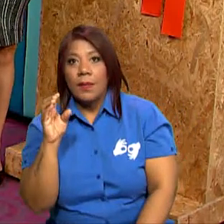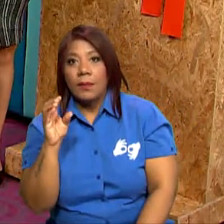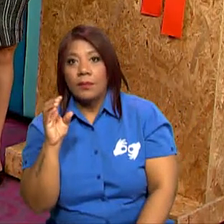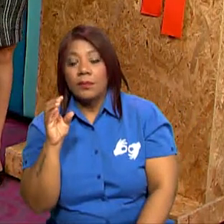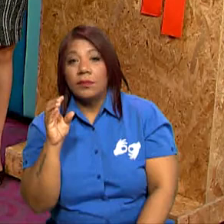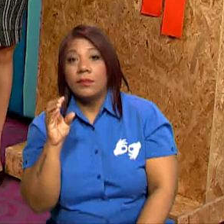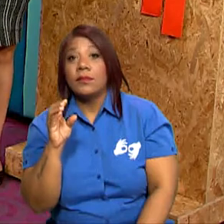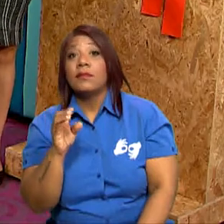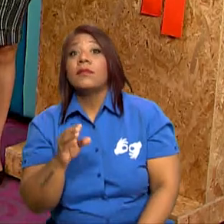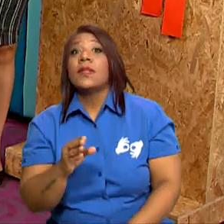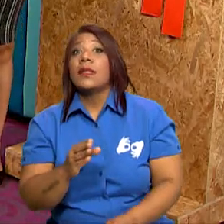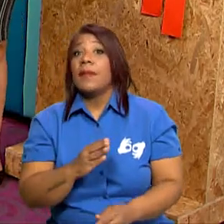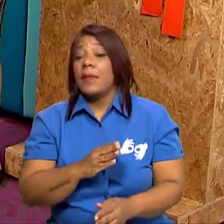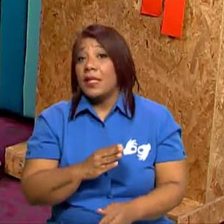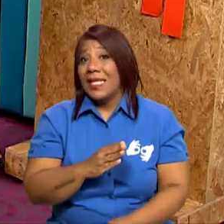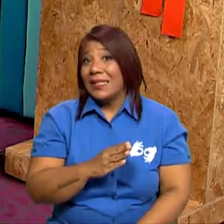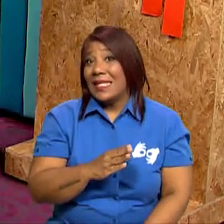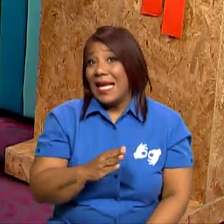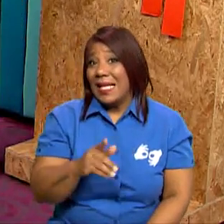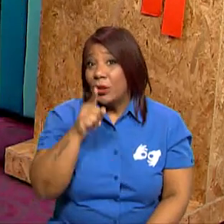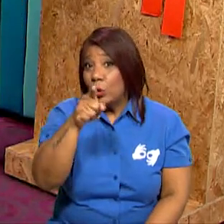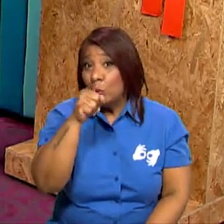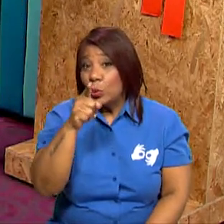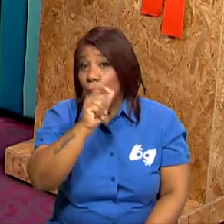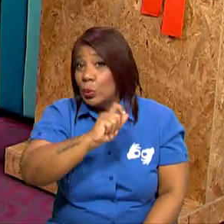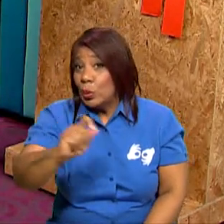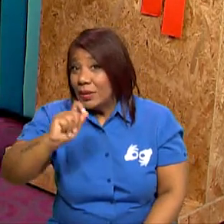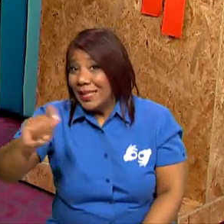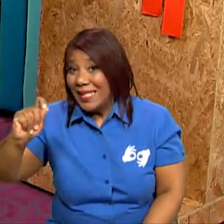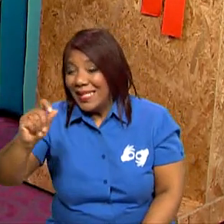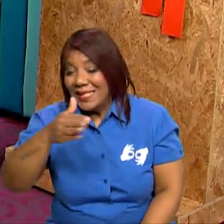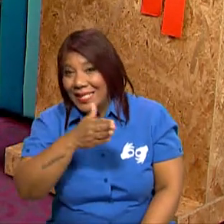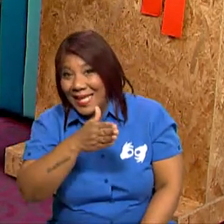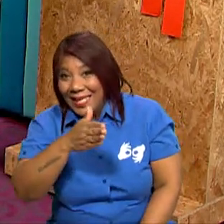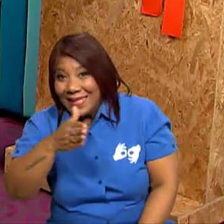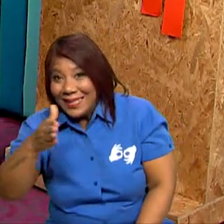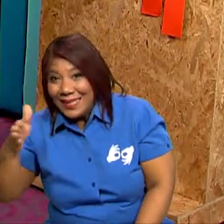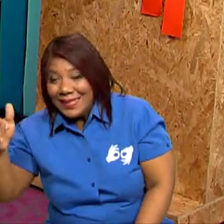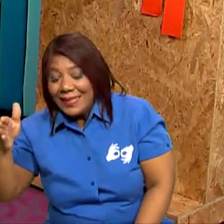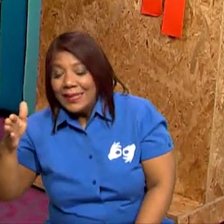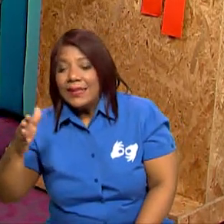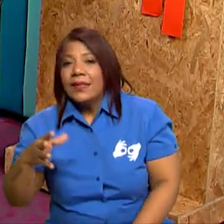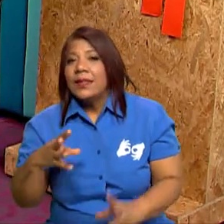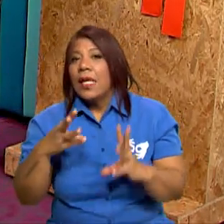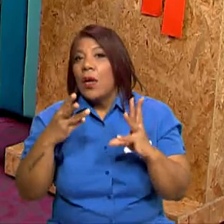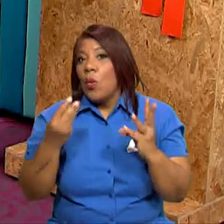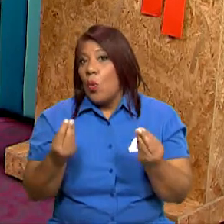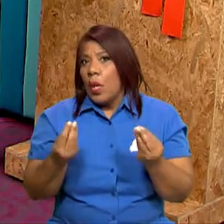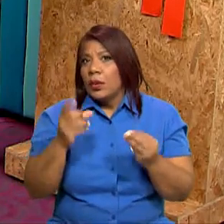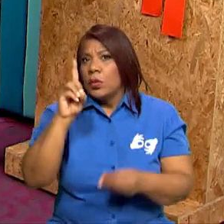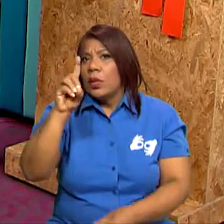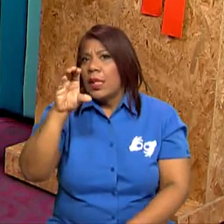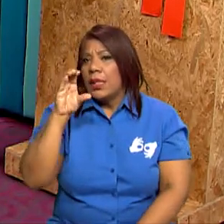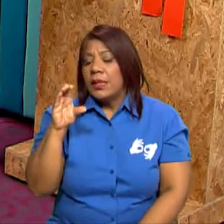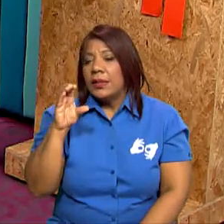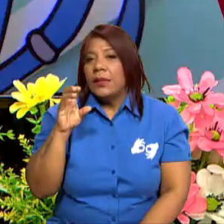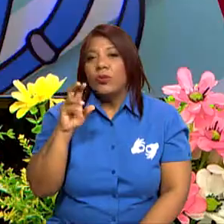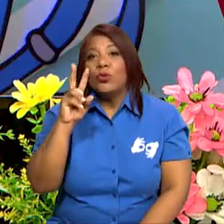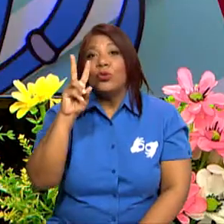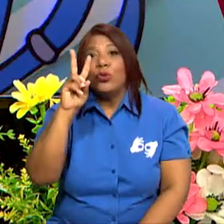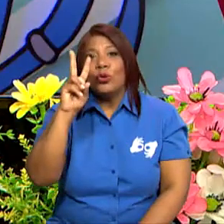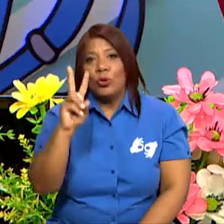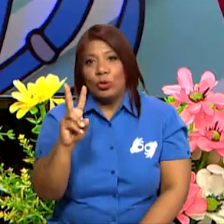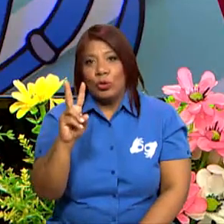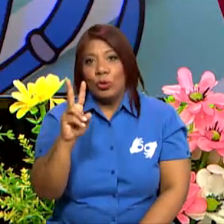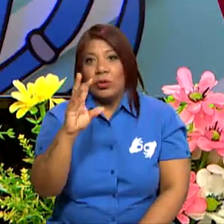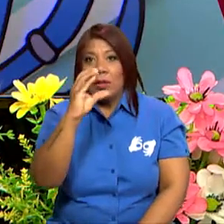la derecha según la cantidad de ceros que nos indique el número. Como es 100, ¿cuántos espacios nos vamos a desplazar? Son 2 espacios,